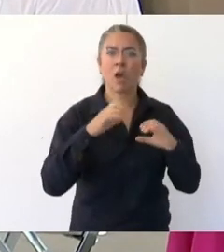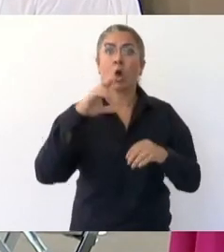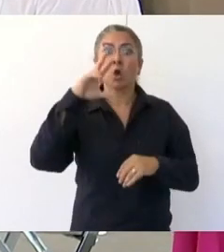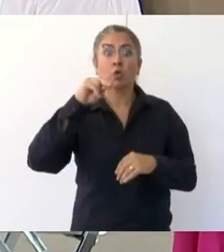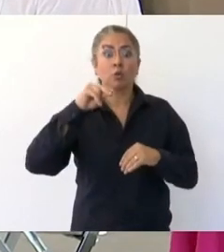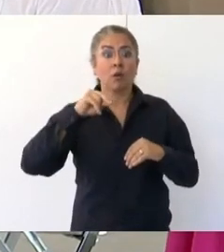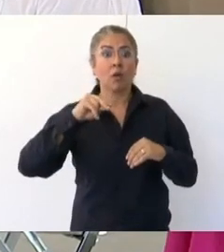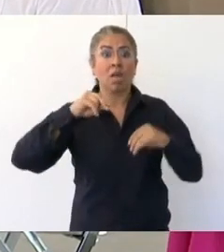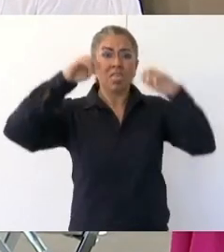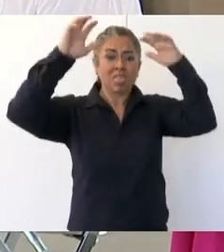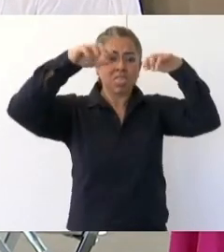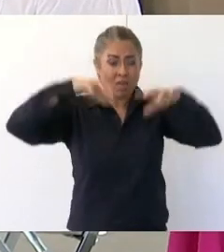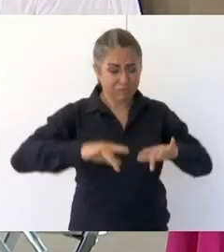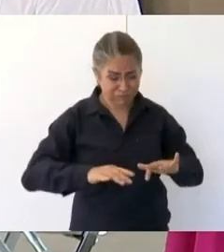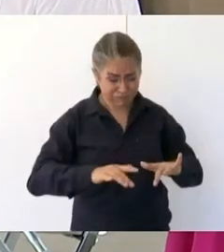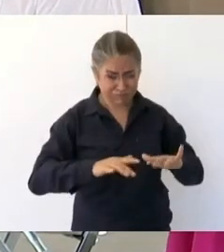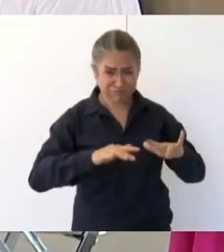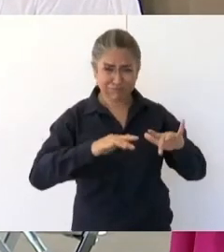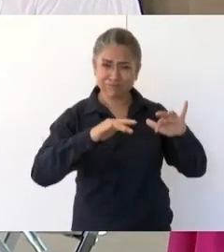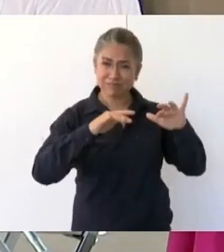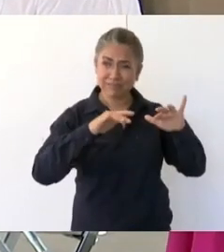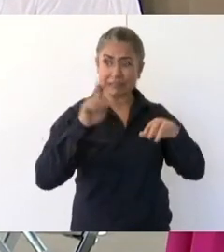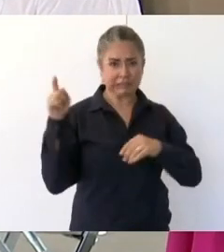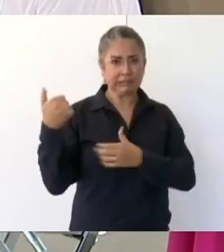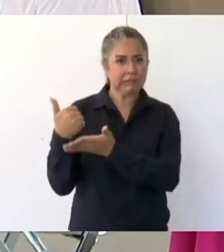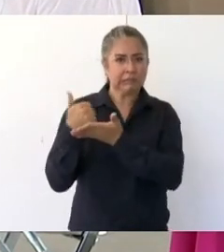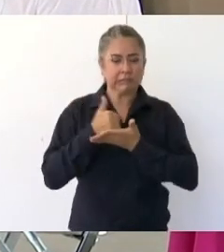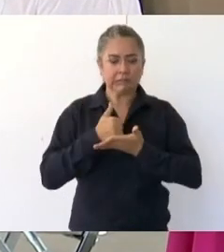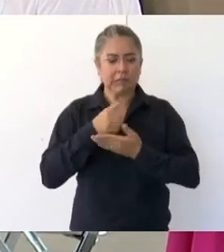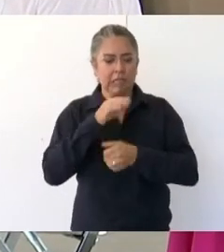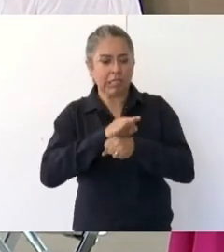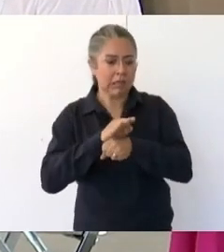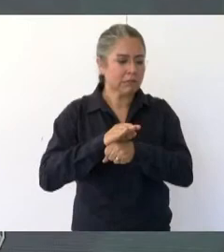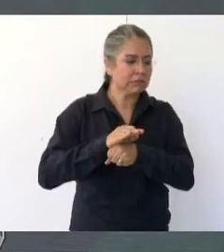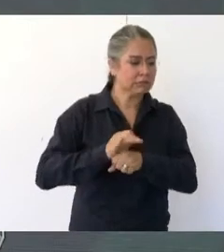inundara la Ciudad de México,